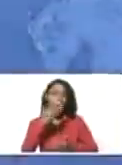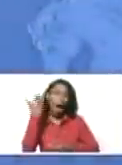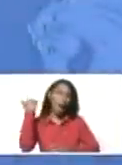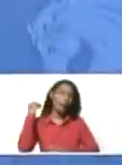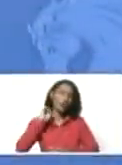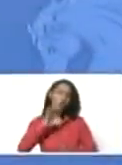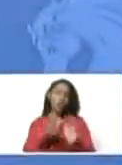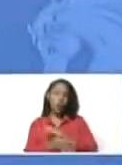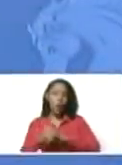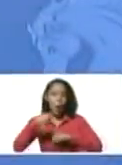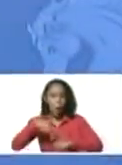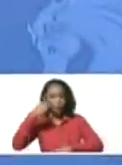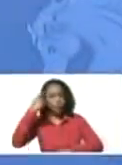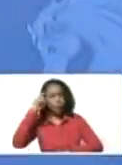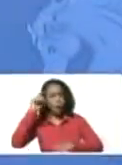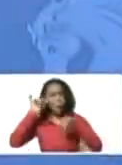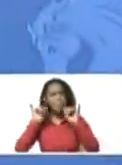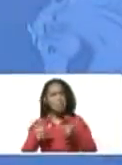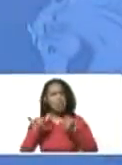Hoy lo recordaban aquí mismo,